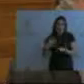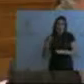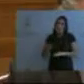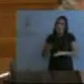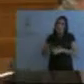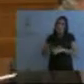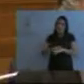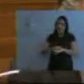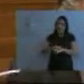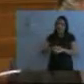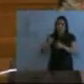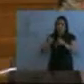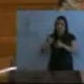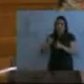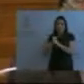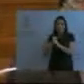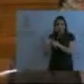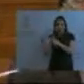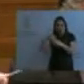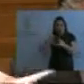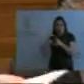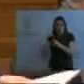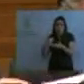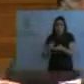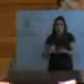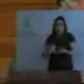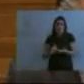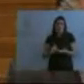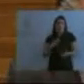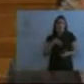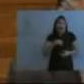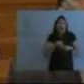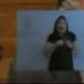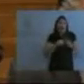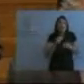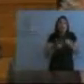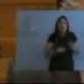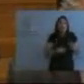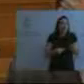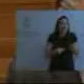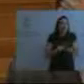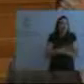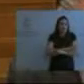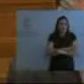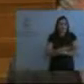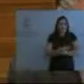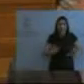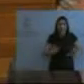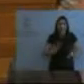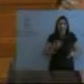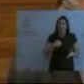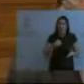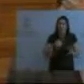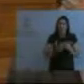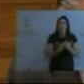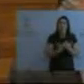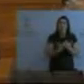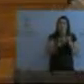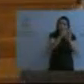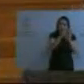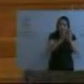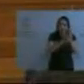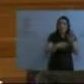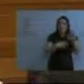los trabajadores de este colectivo. ¿Y aquí qué se hace? Pues nada, o sea que le estamos dando medidas, alternativas que puede llevar a la